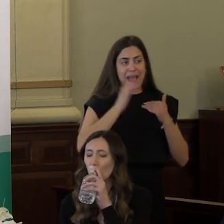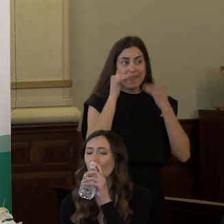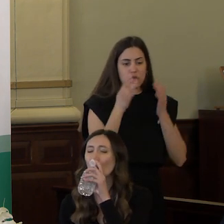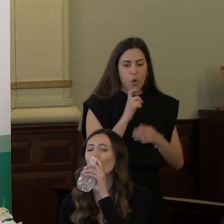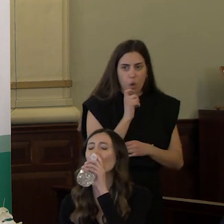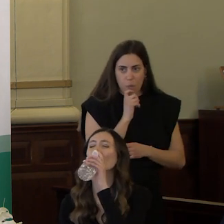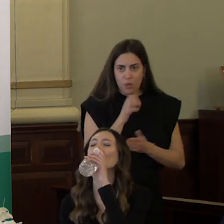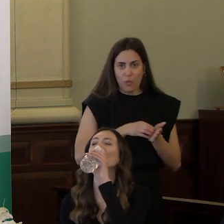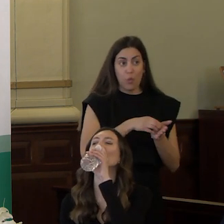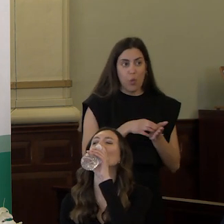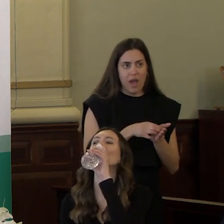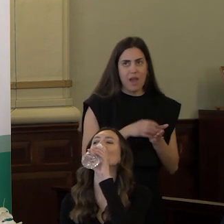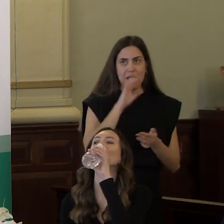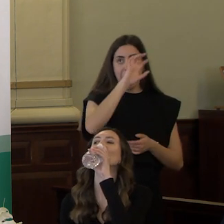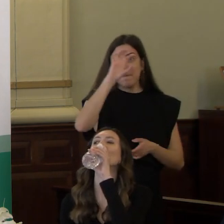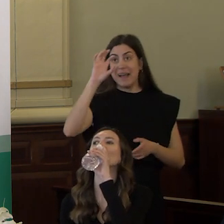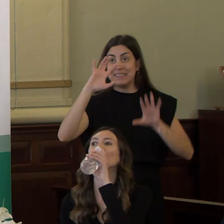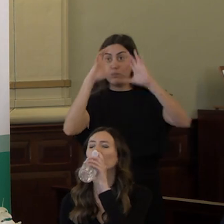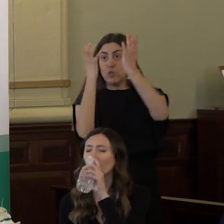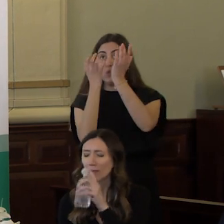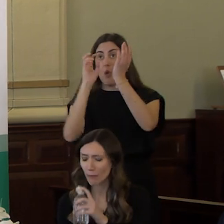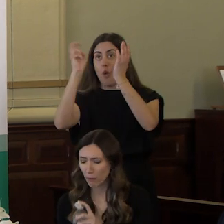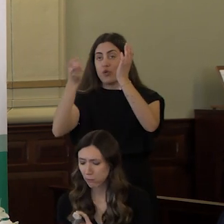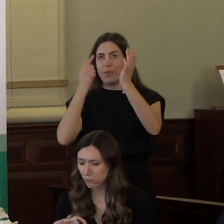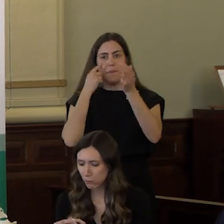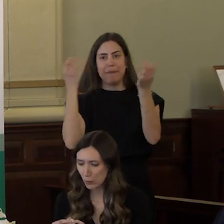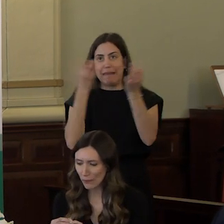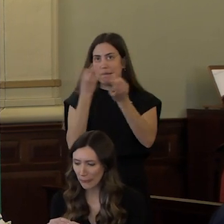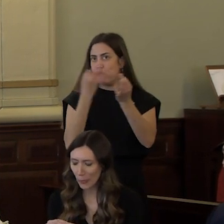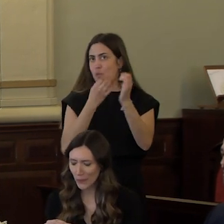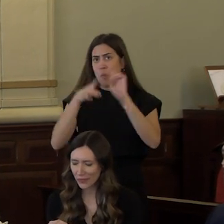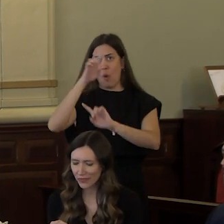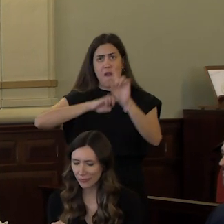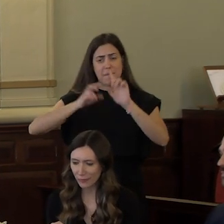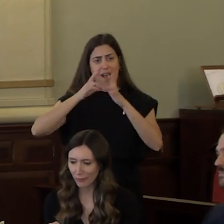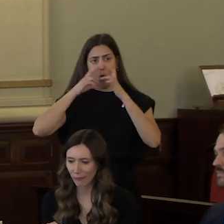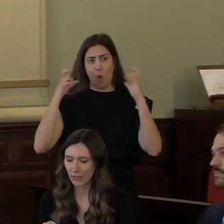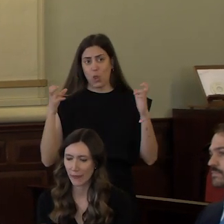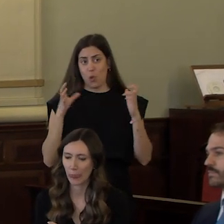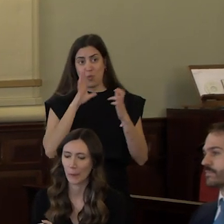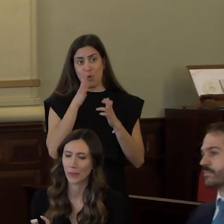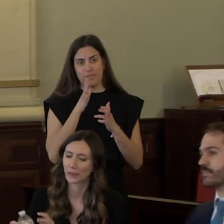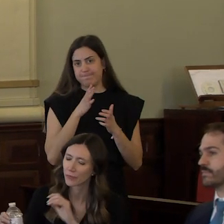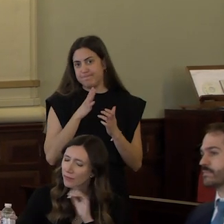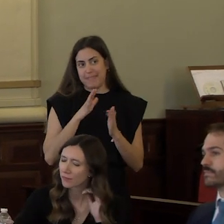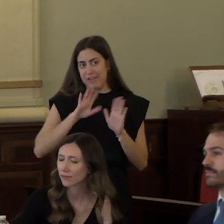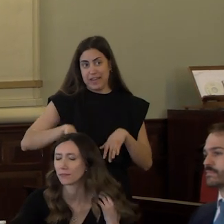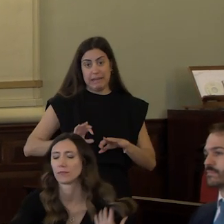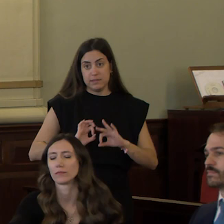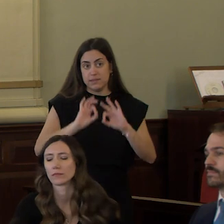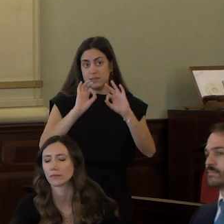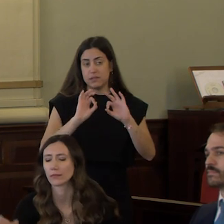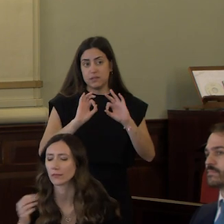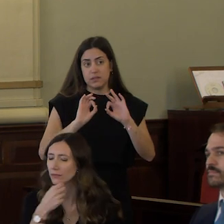atenderla en otros países del mundo probablemente sería un periplo, sería un problemón, sería algo complicado, como lo es en el resto